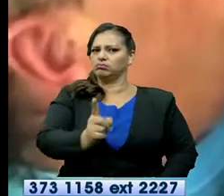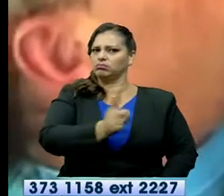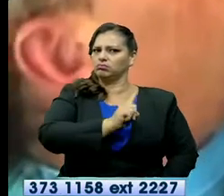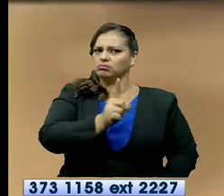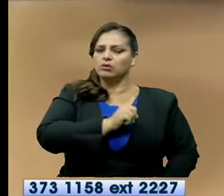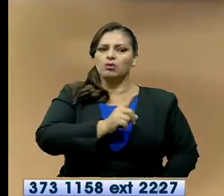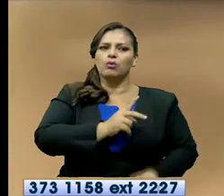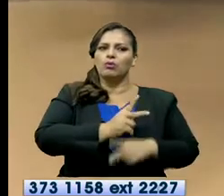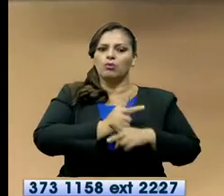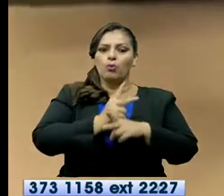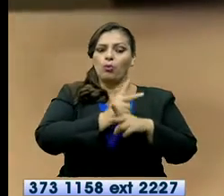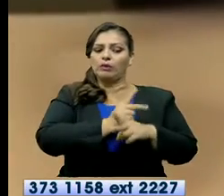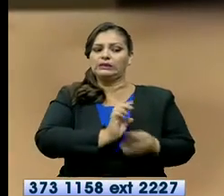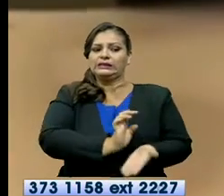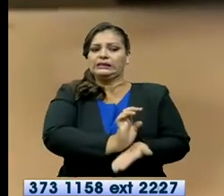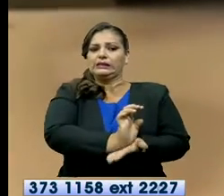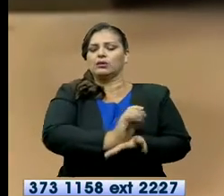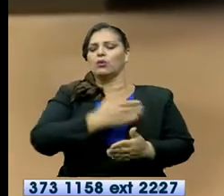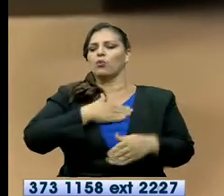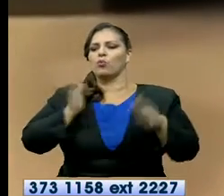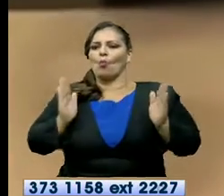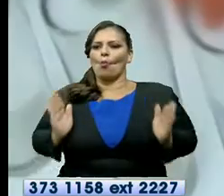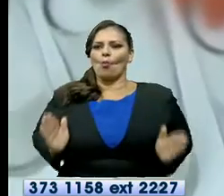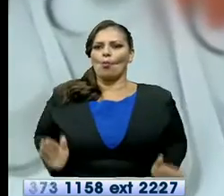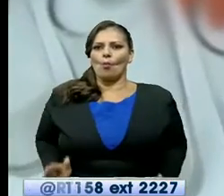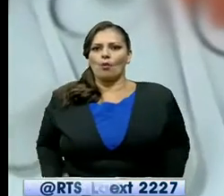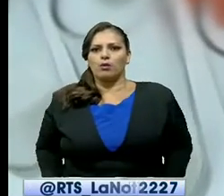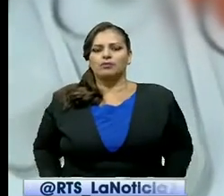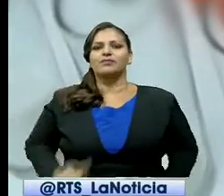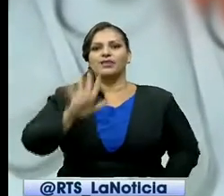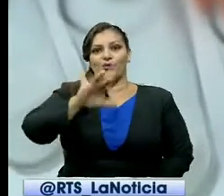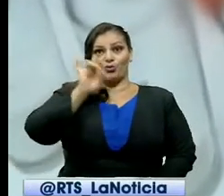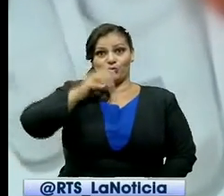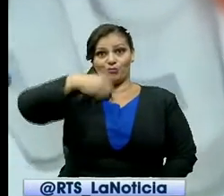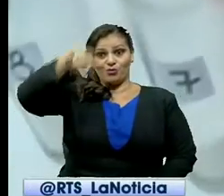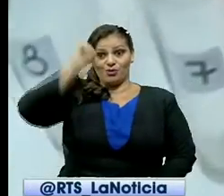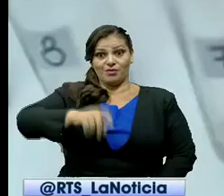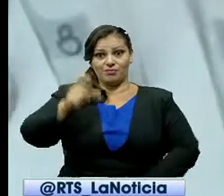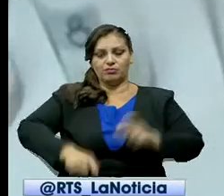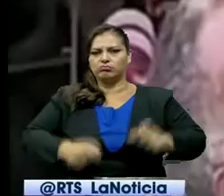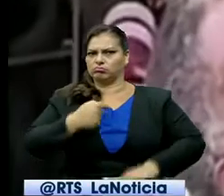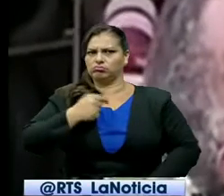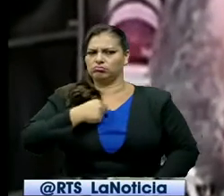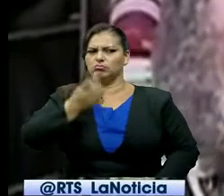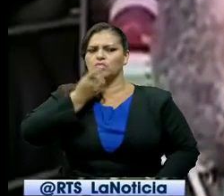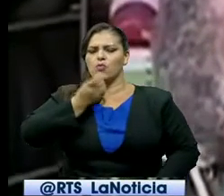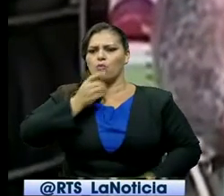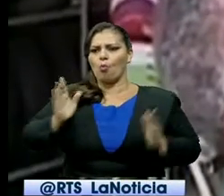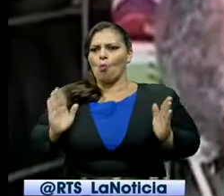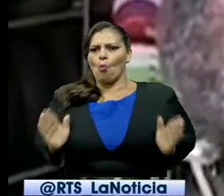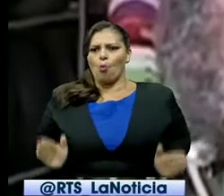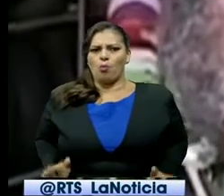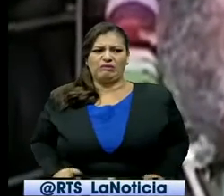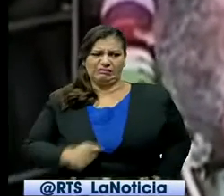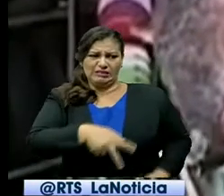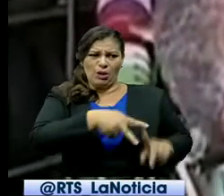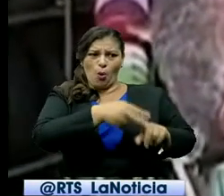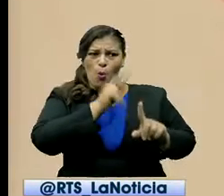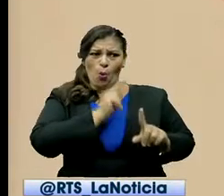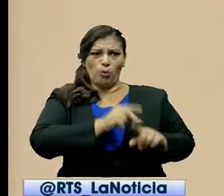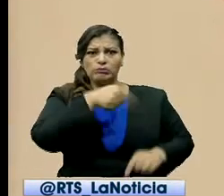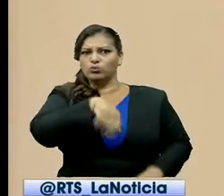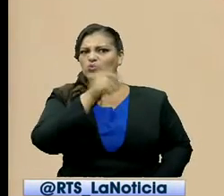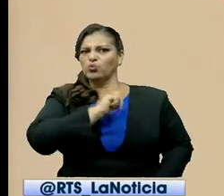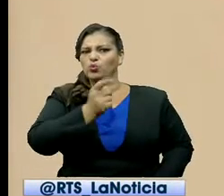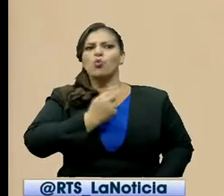los latinos evitan para conservar su figura. El 58% así lo aseguró, ya que son ricas en azúcar, agregan calorías a nuestra dieta y